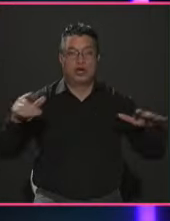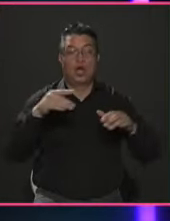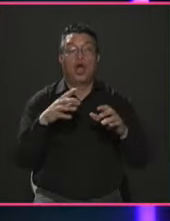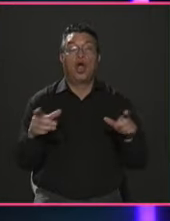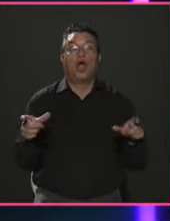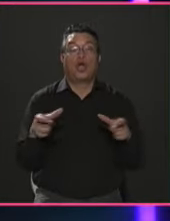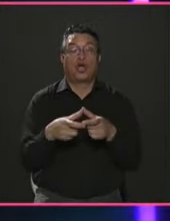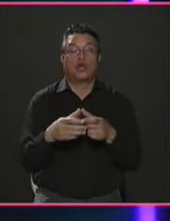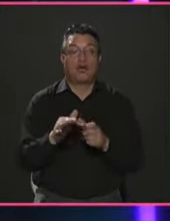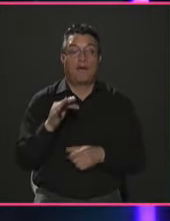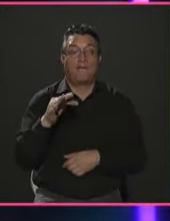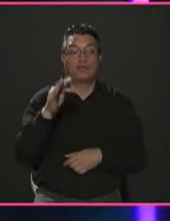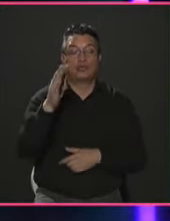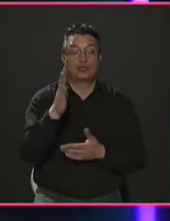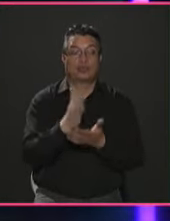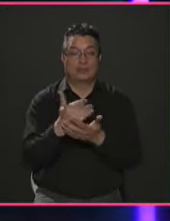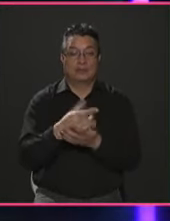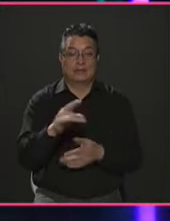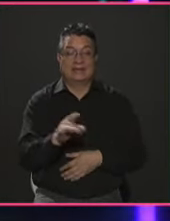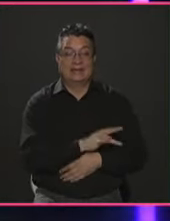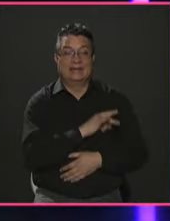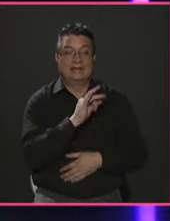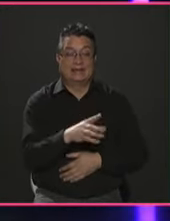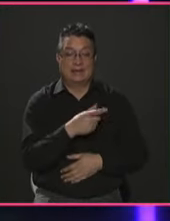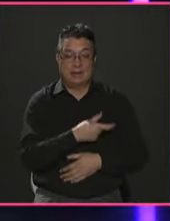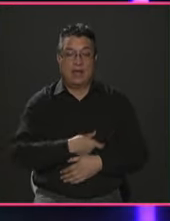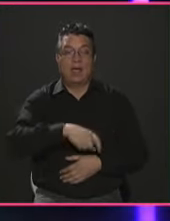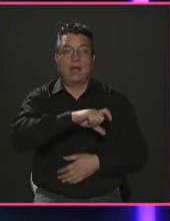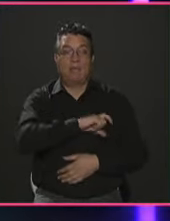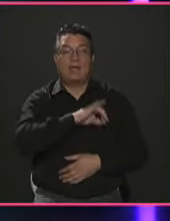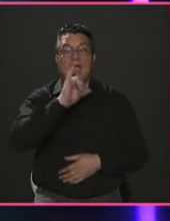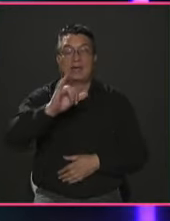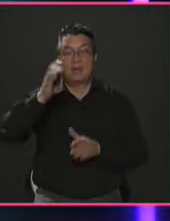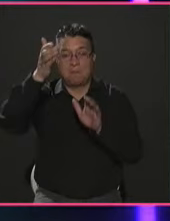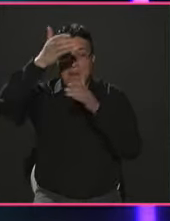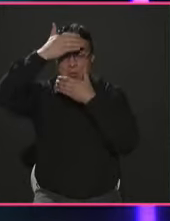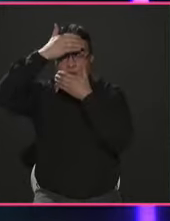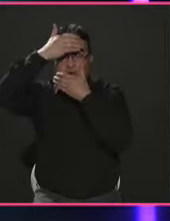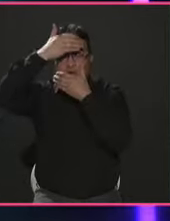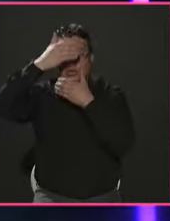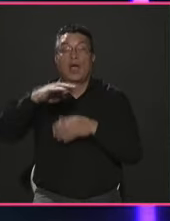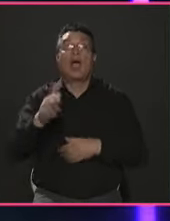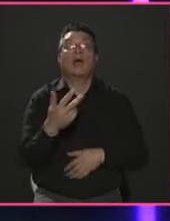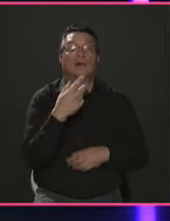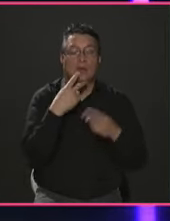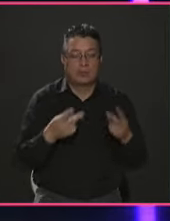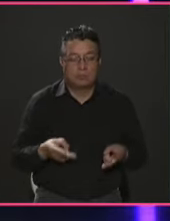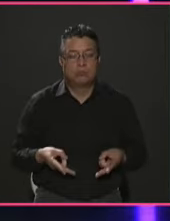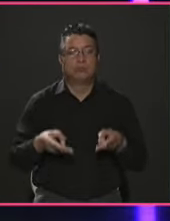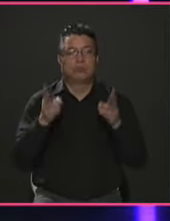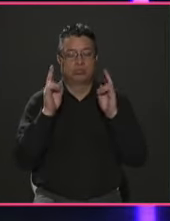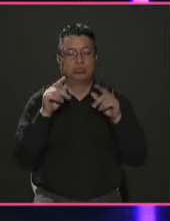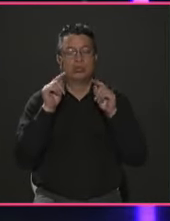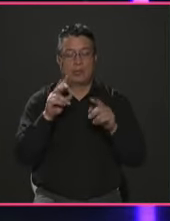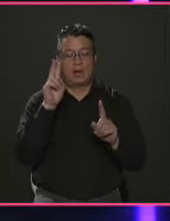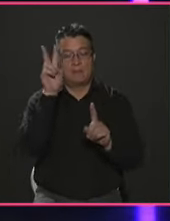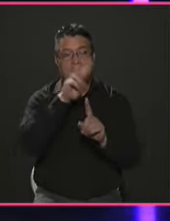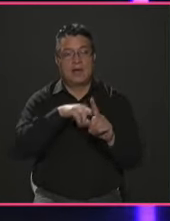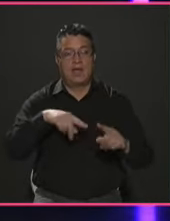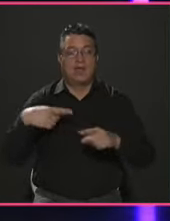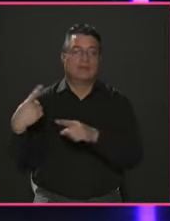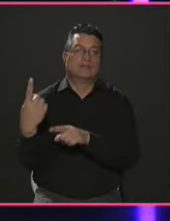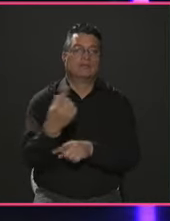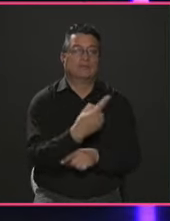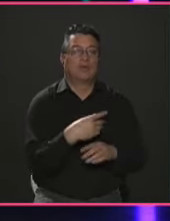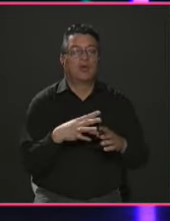futuro organizado desde chile en España y en Marruecos efectivamente permita tener esa mirada colectiva